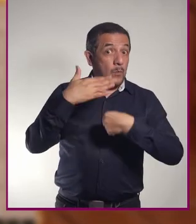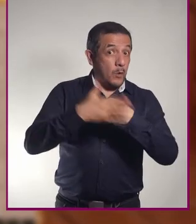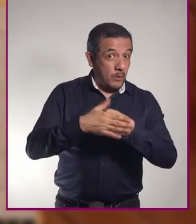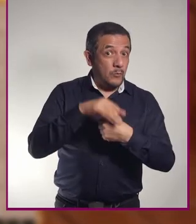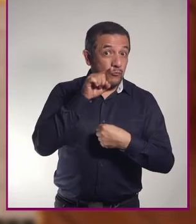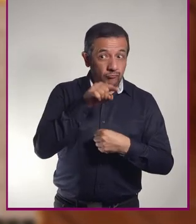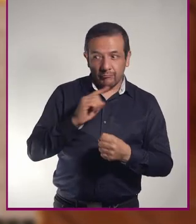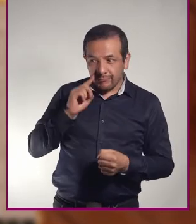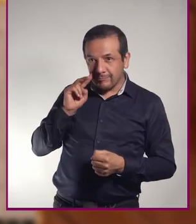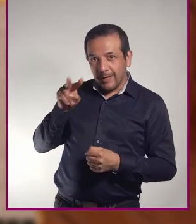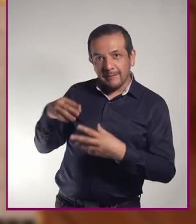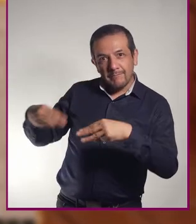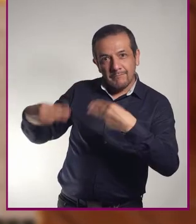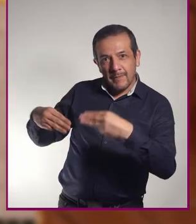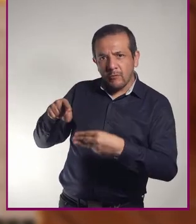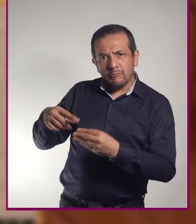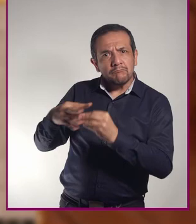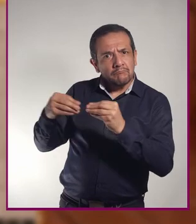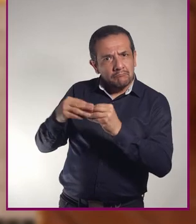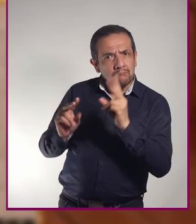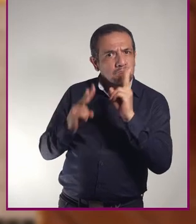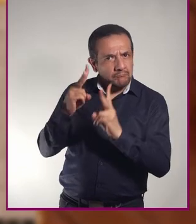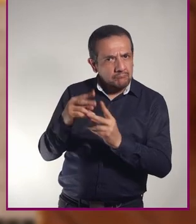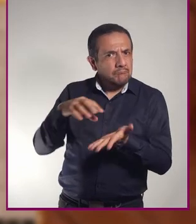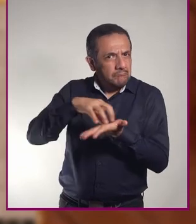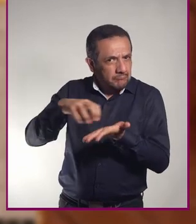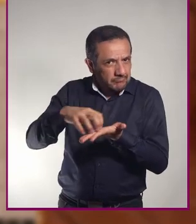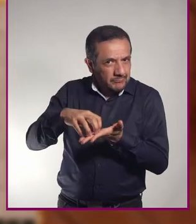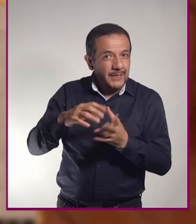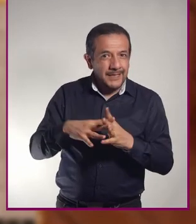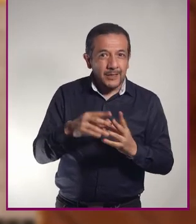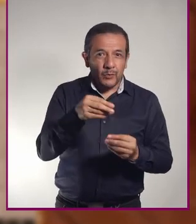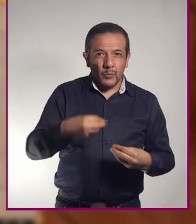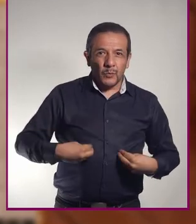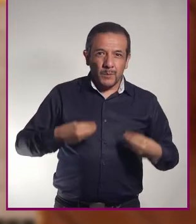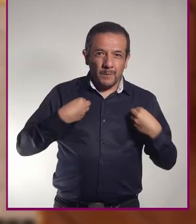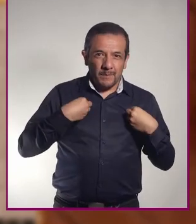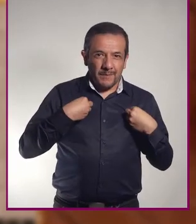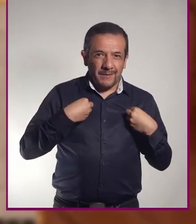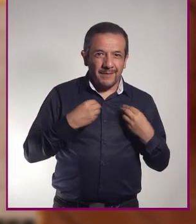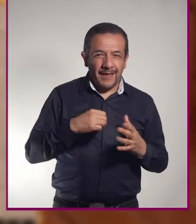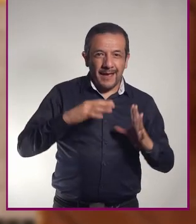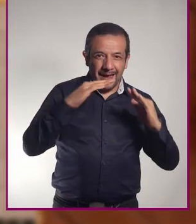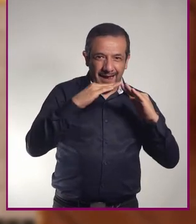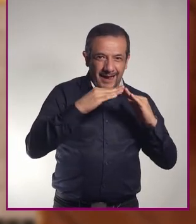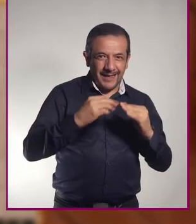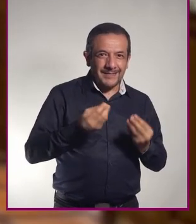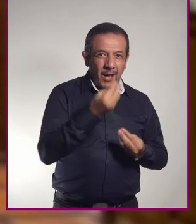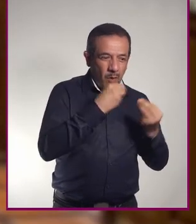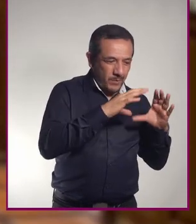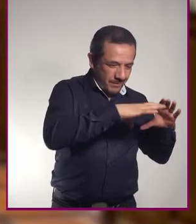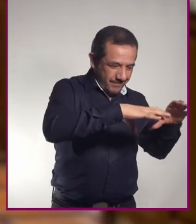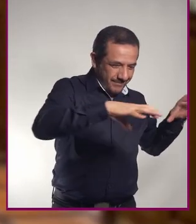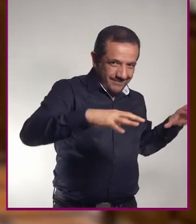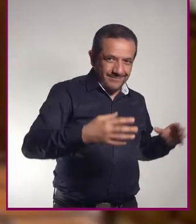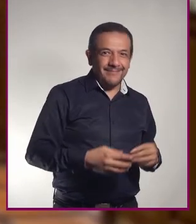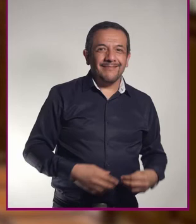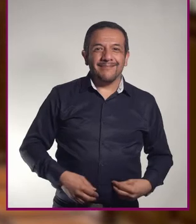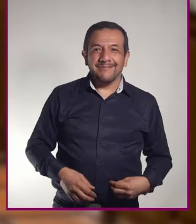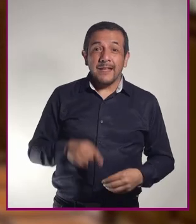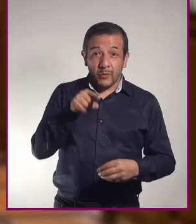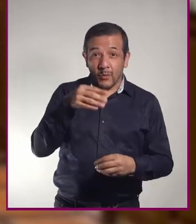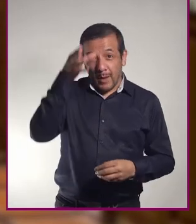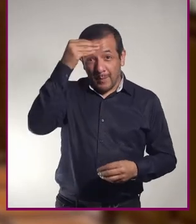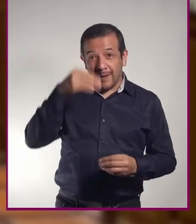vez que pases por un mercado, compra frutas y verduras y llena de salud y color tu despensa y tu vida. Aprende a cocinar